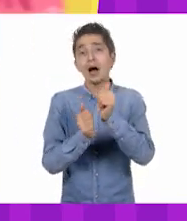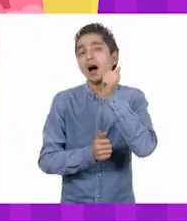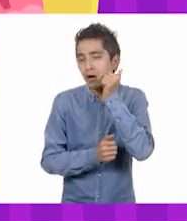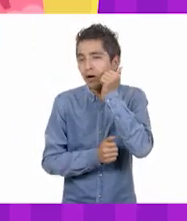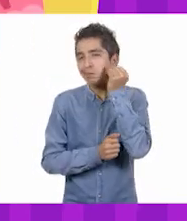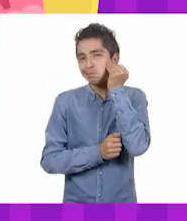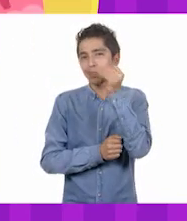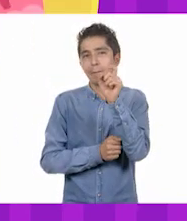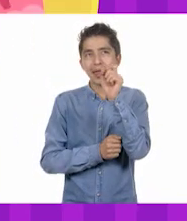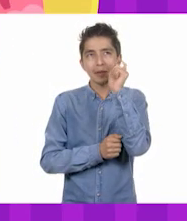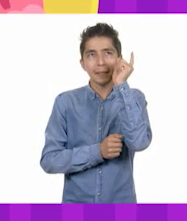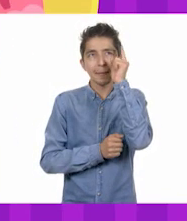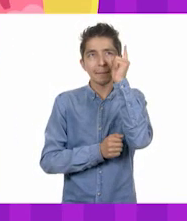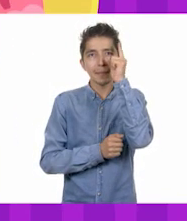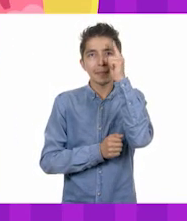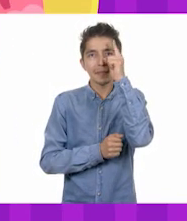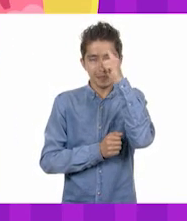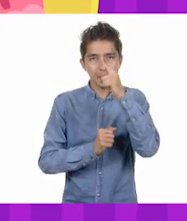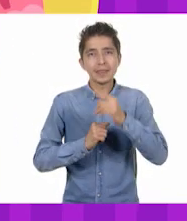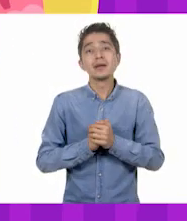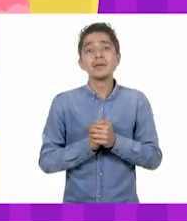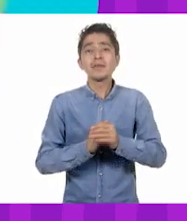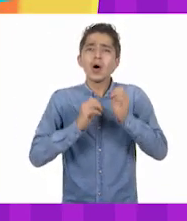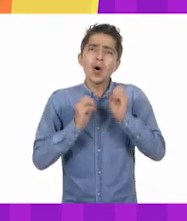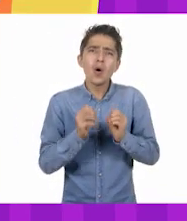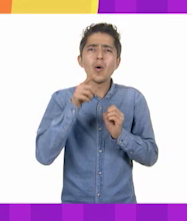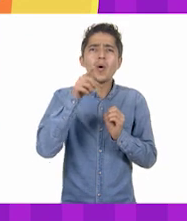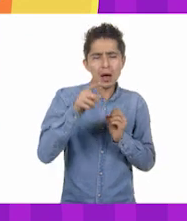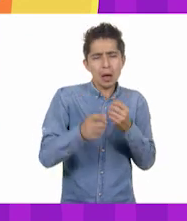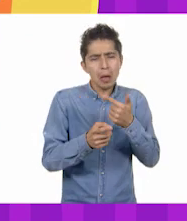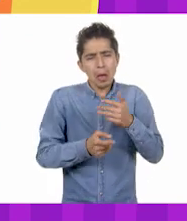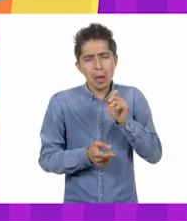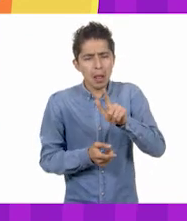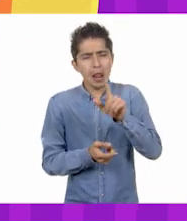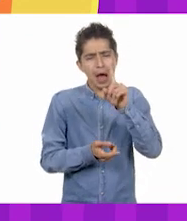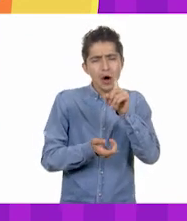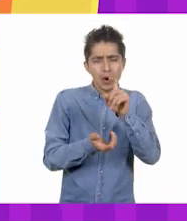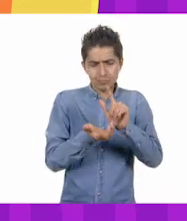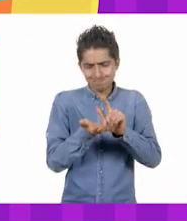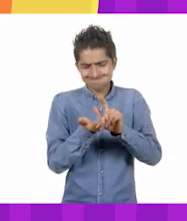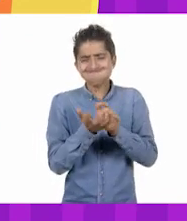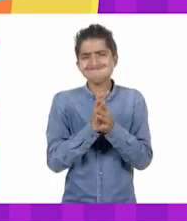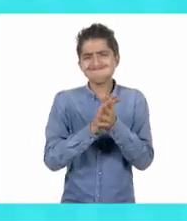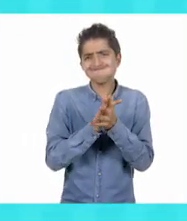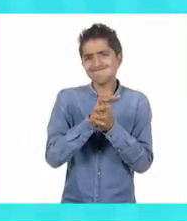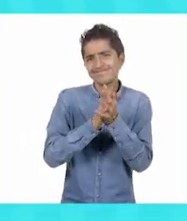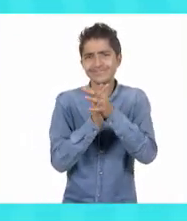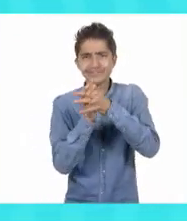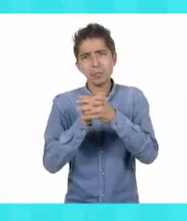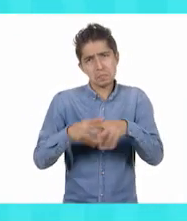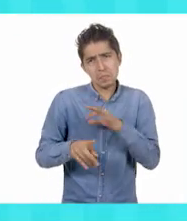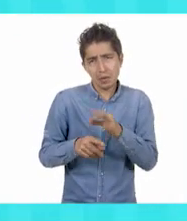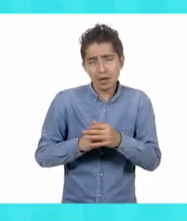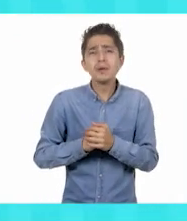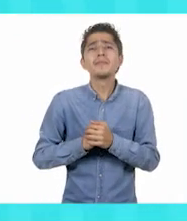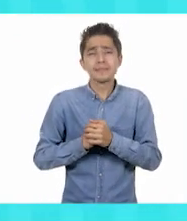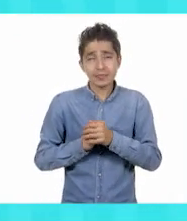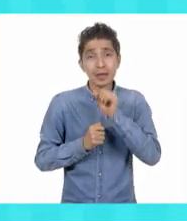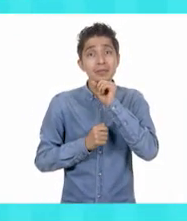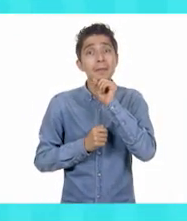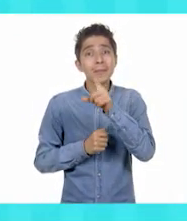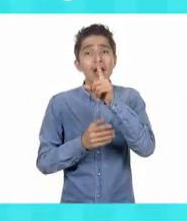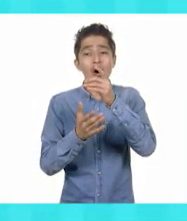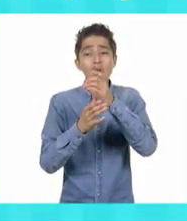y jabón por lo menos durante 20 segundos o aplica desinfectante a base de agua y alcohol. Desinfecta